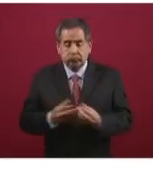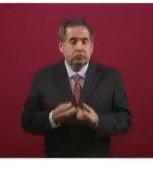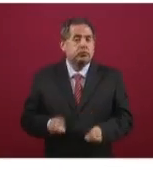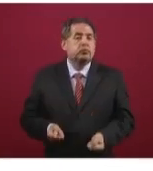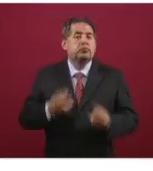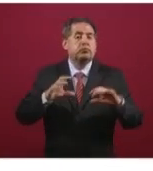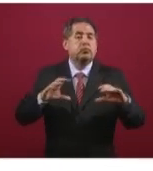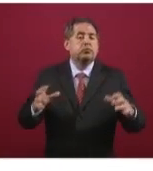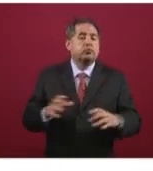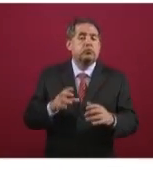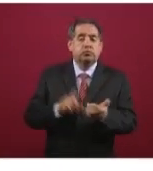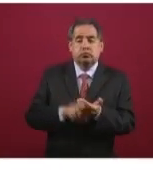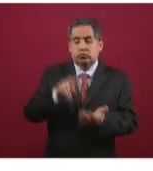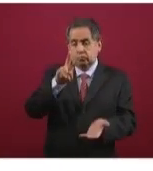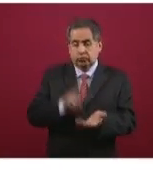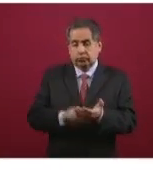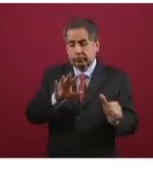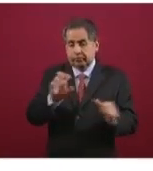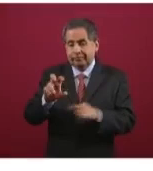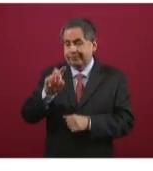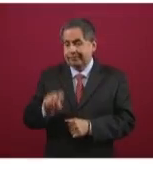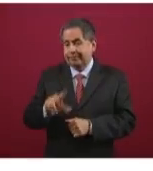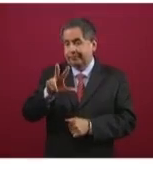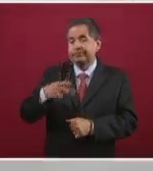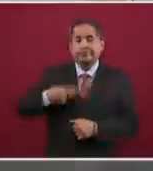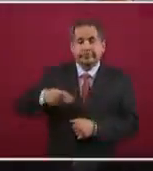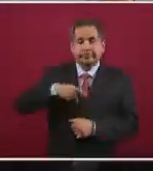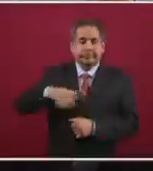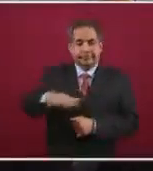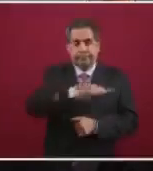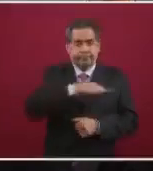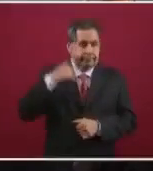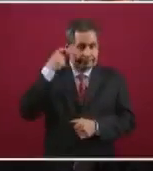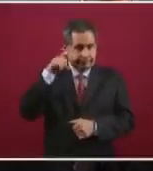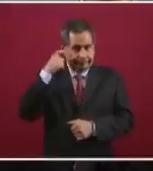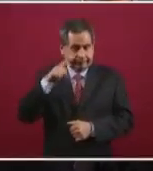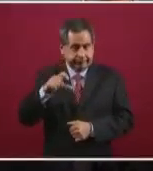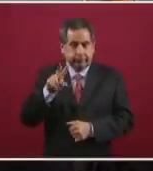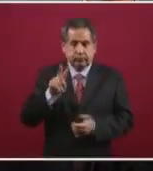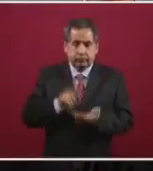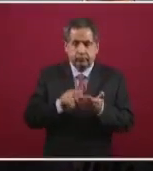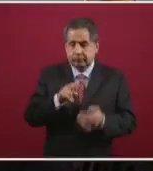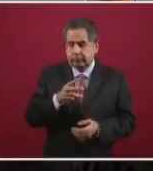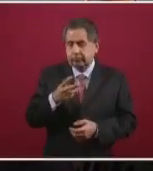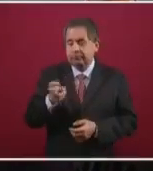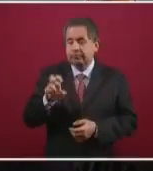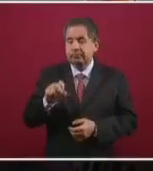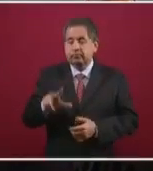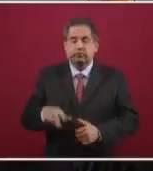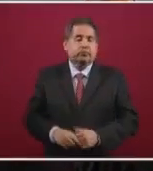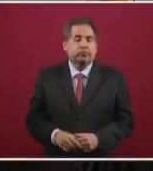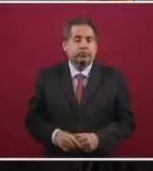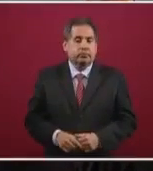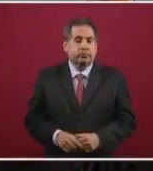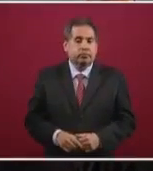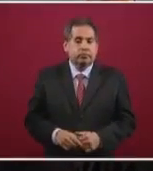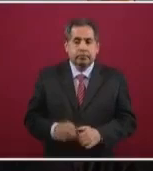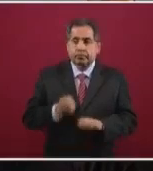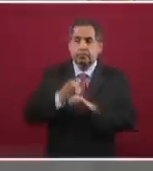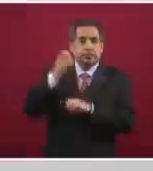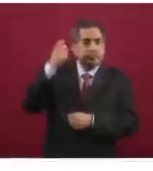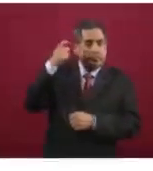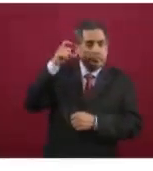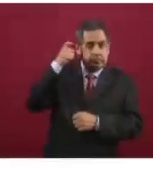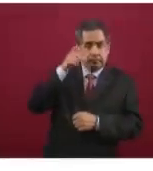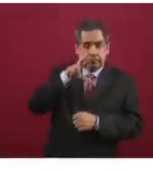de Querétaro están 2.638 elementos. El estado de Quintana Roo tiene